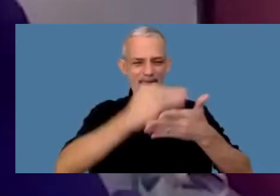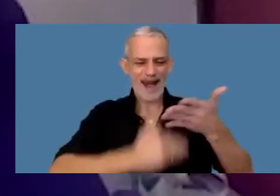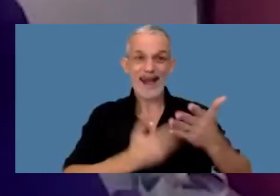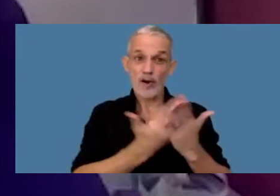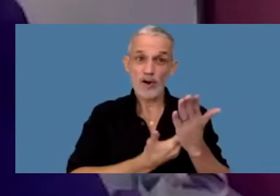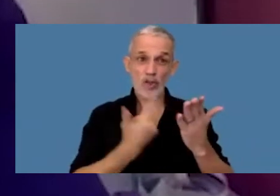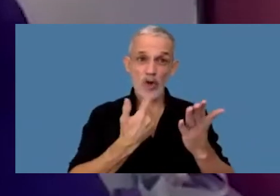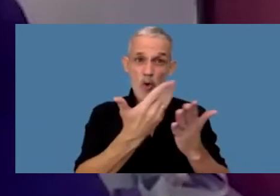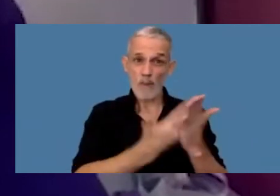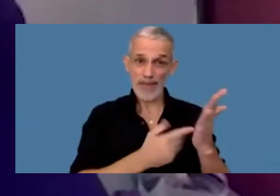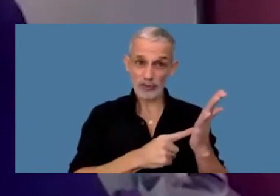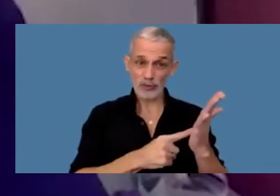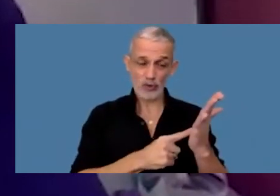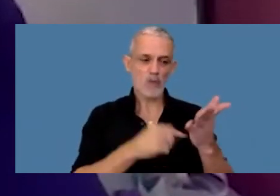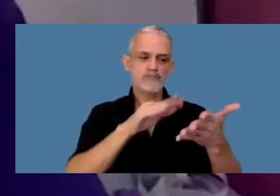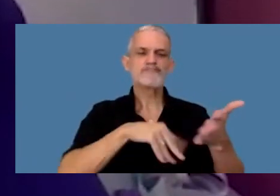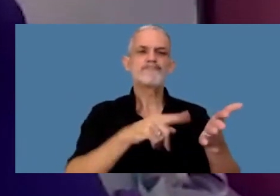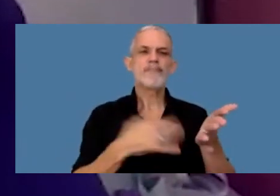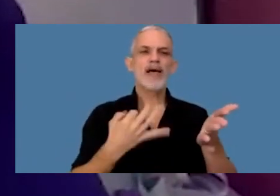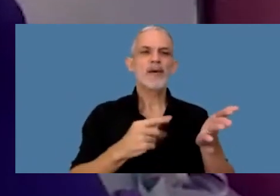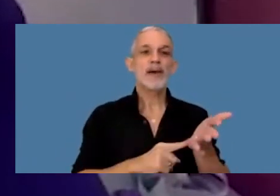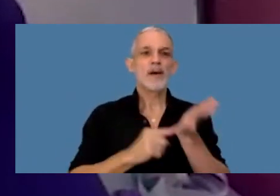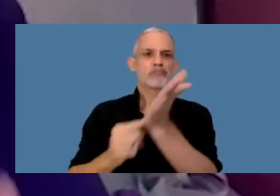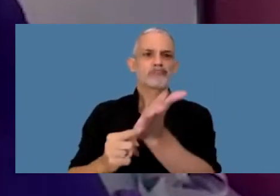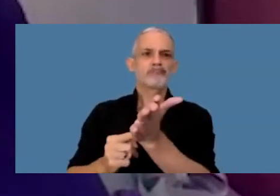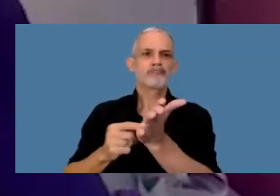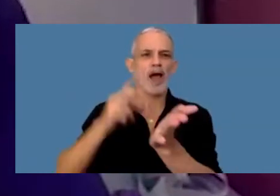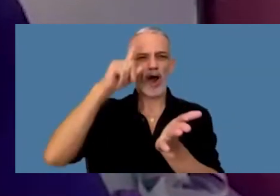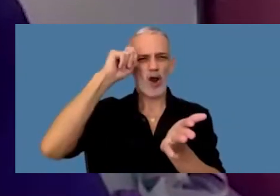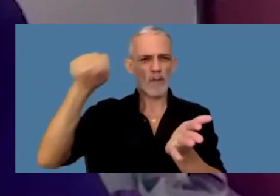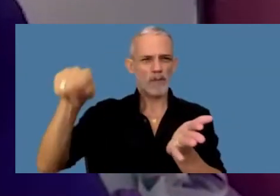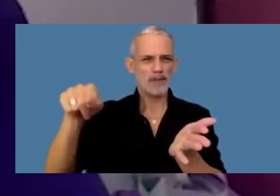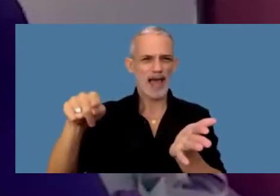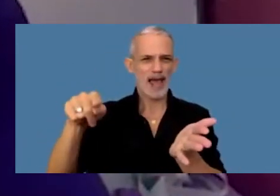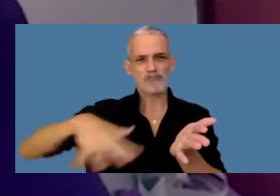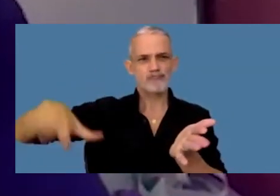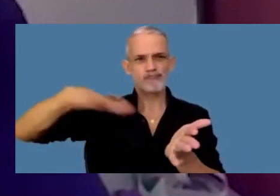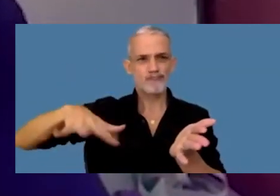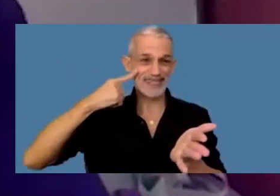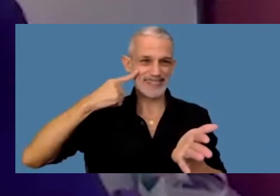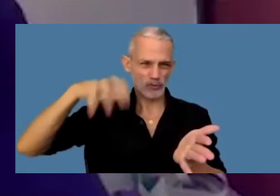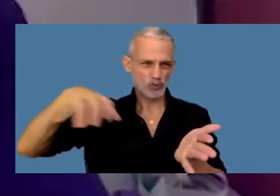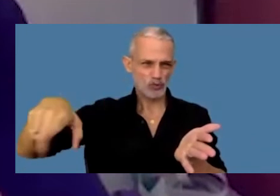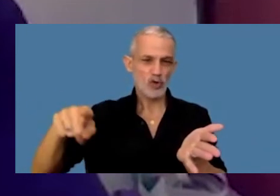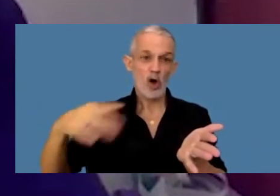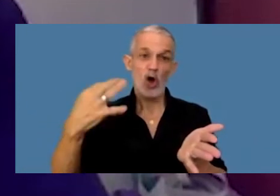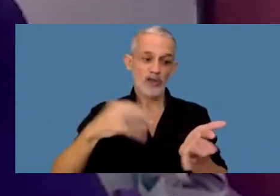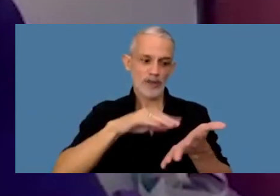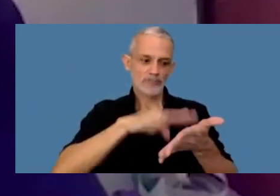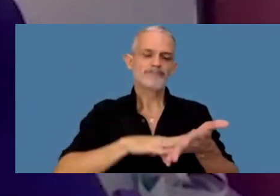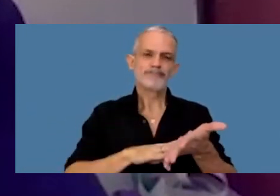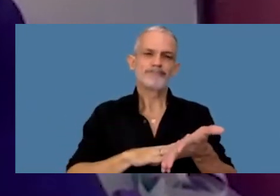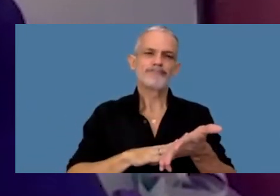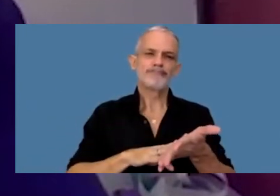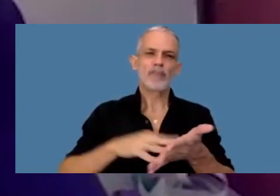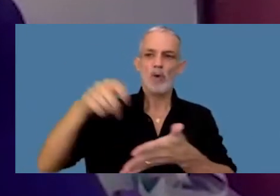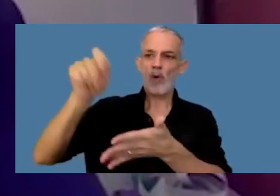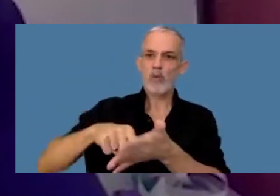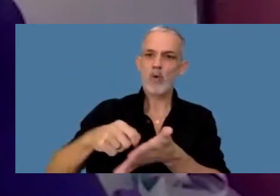Se genera como, al presentarlo, se genera en la institución cierta responsabilidad,